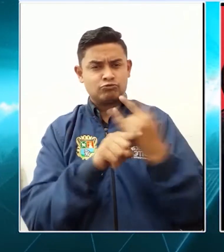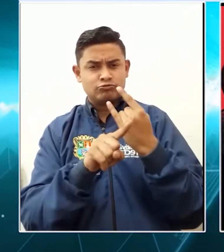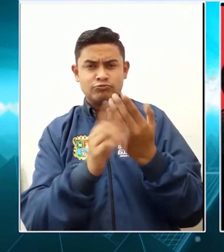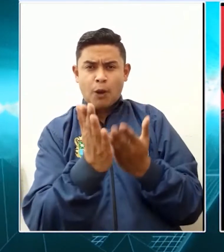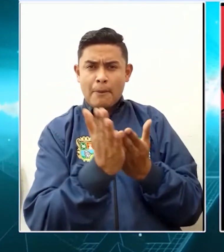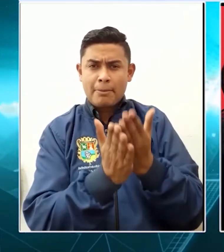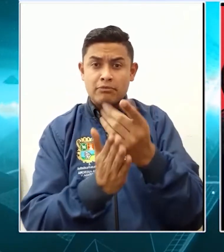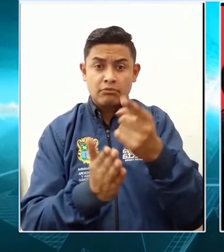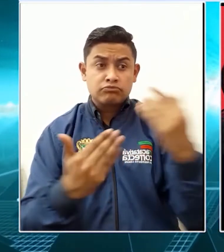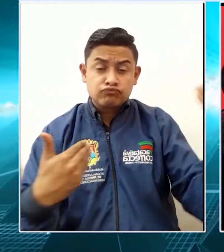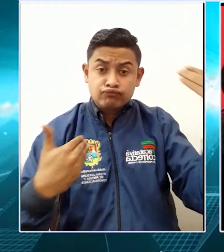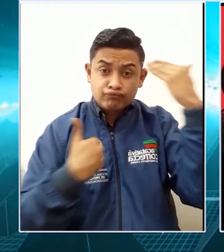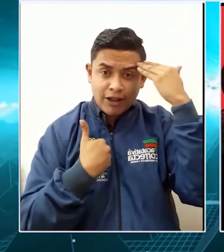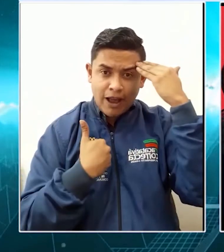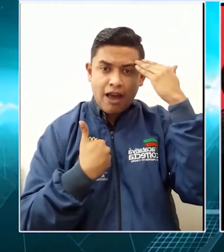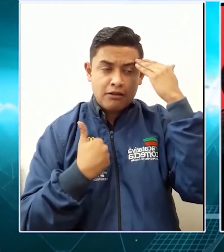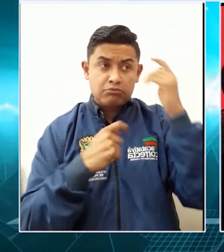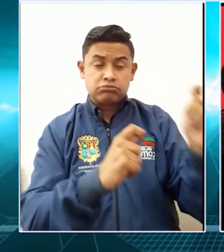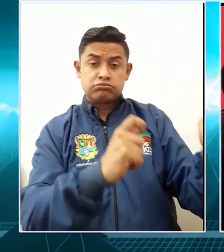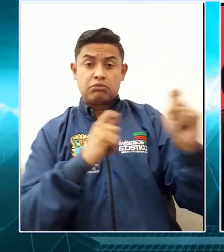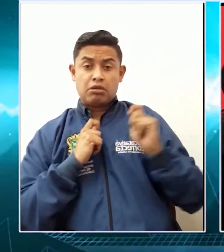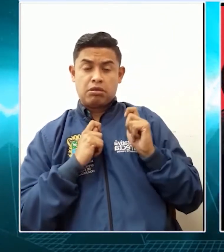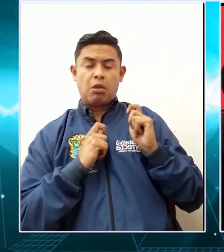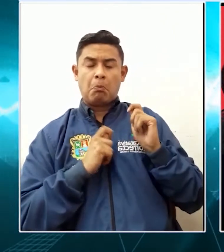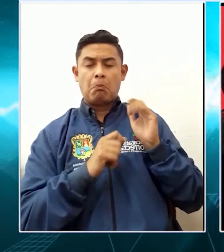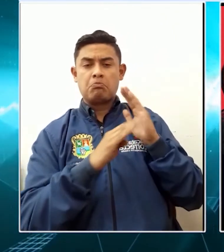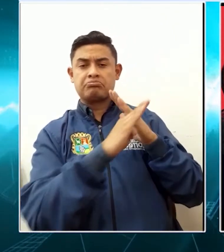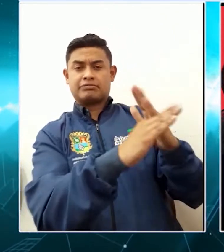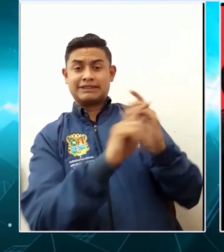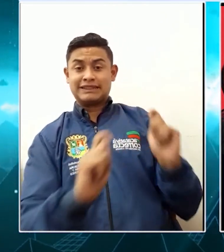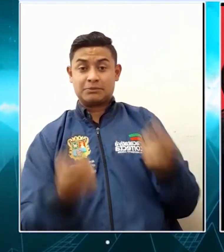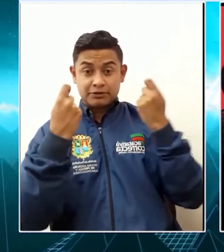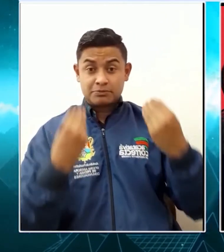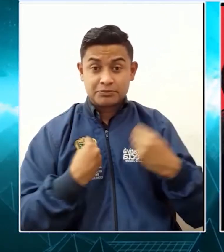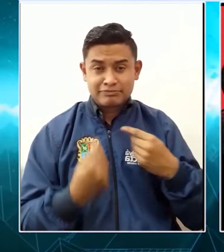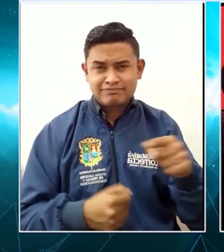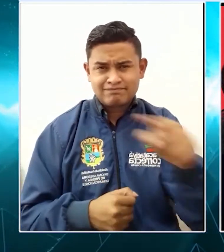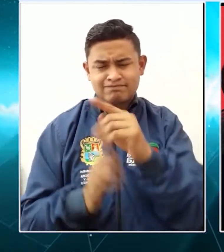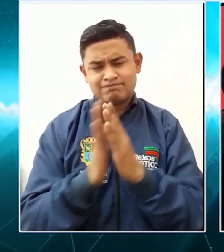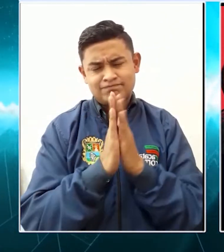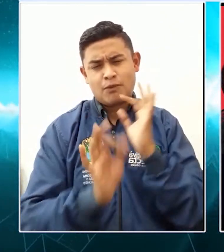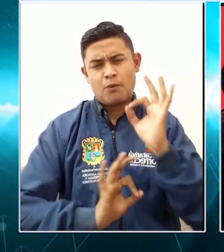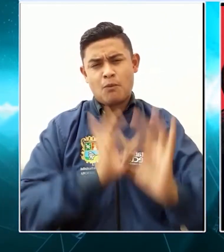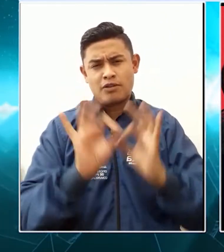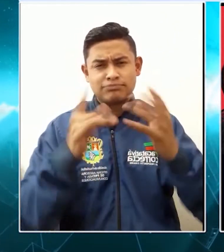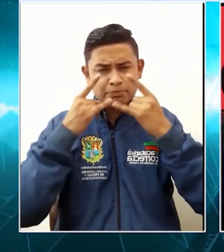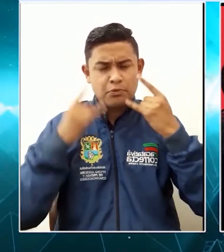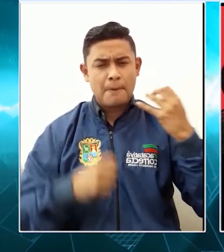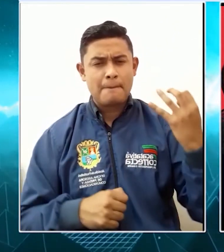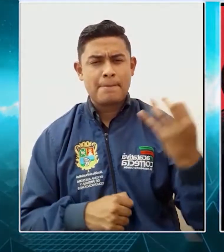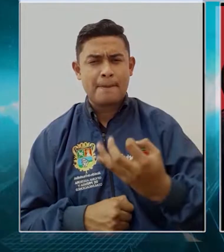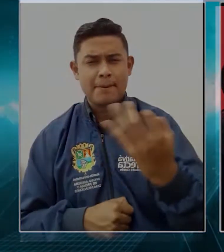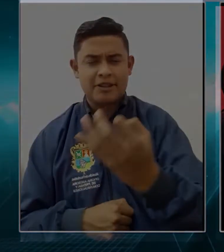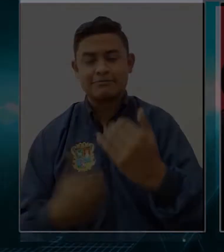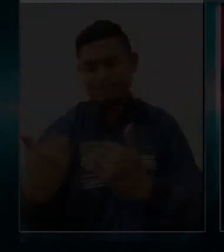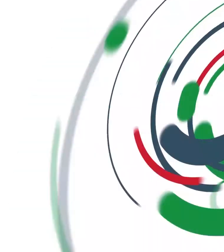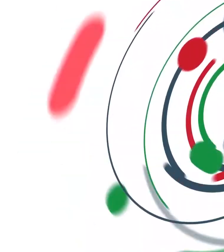arboleda barrio las piedras con el objetivo de descongestionar el ingreso vehicular por la calle 80